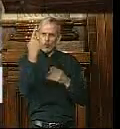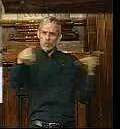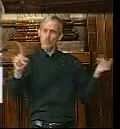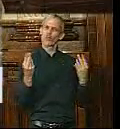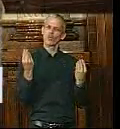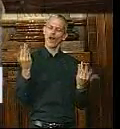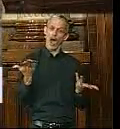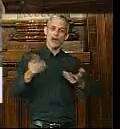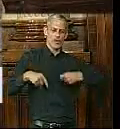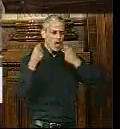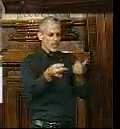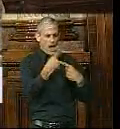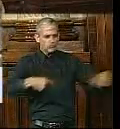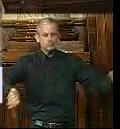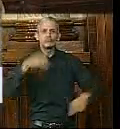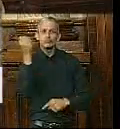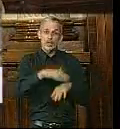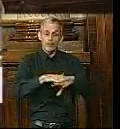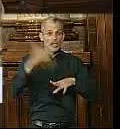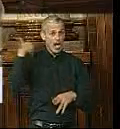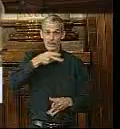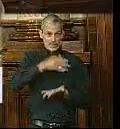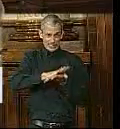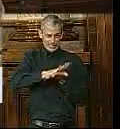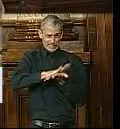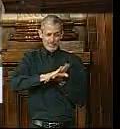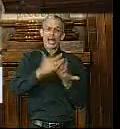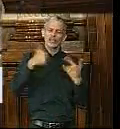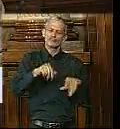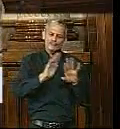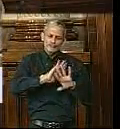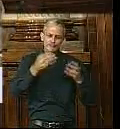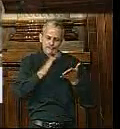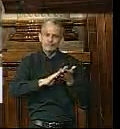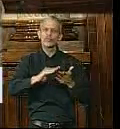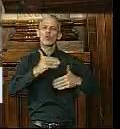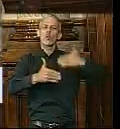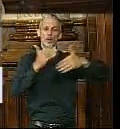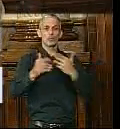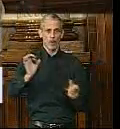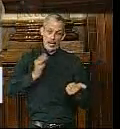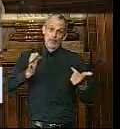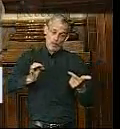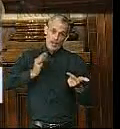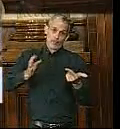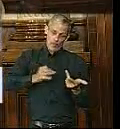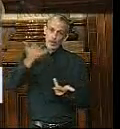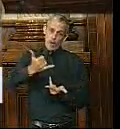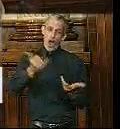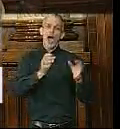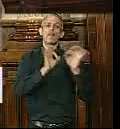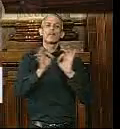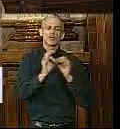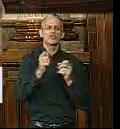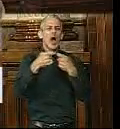un aporte fundamental, que no existía, y Videolibros viene siendo premiado como proyecto. La